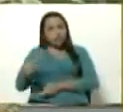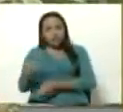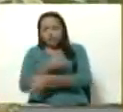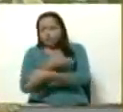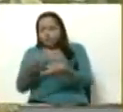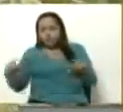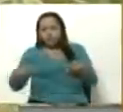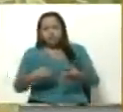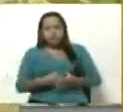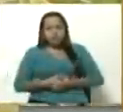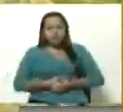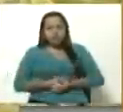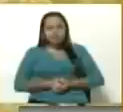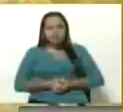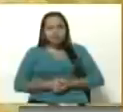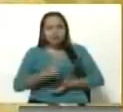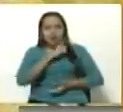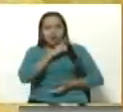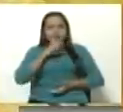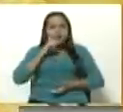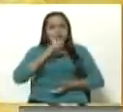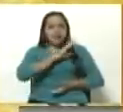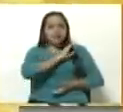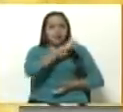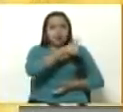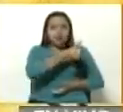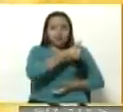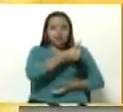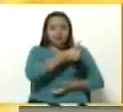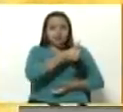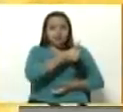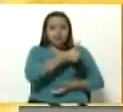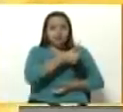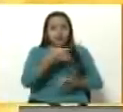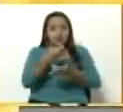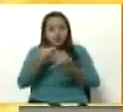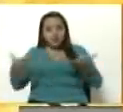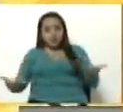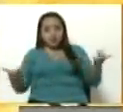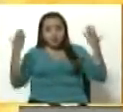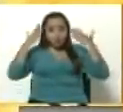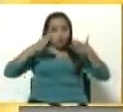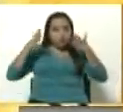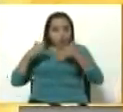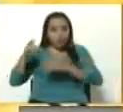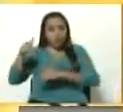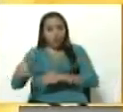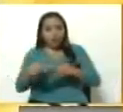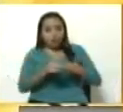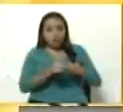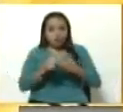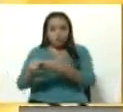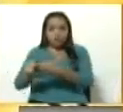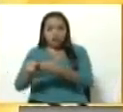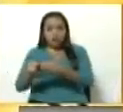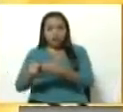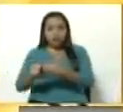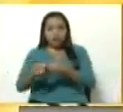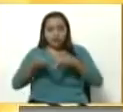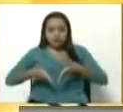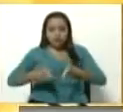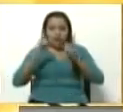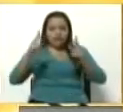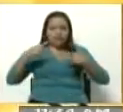maravilloso, en nombre de las directrices que hoy sigue como conductor de victoria,